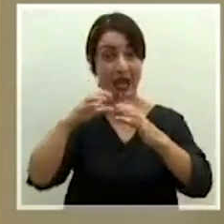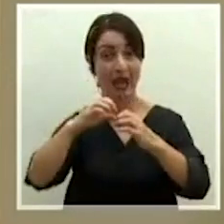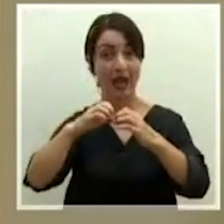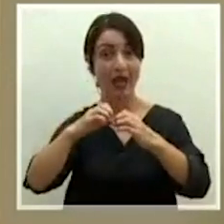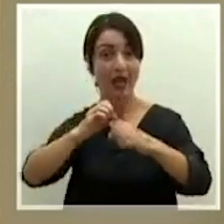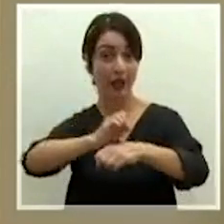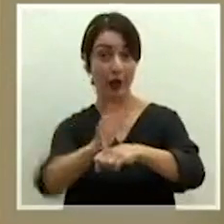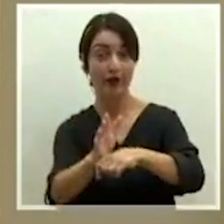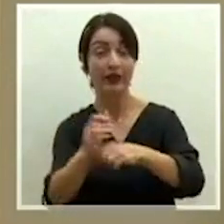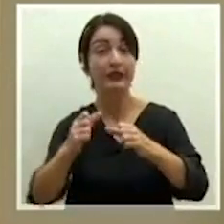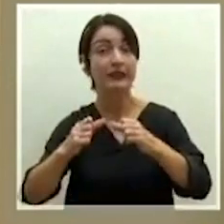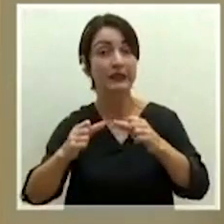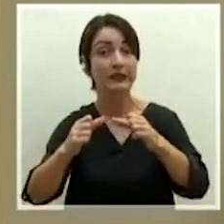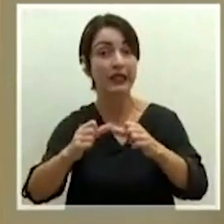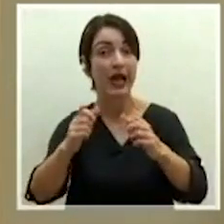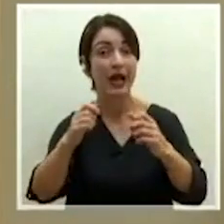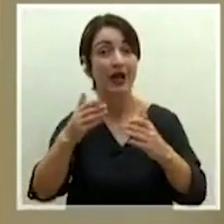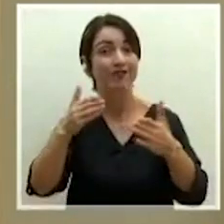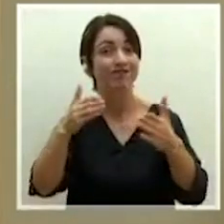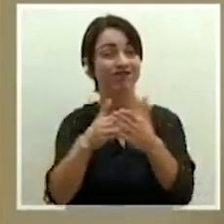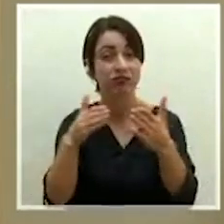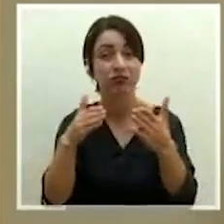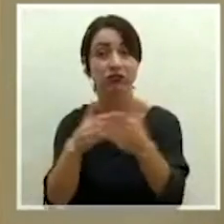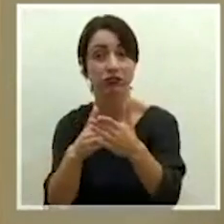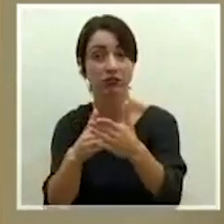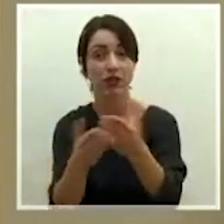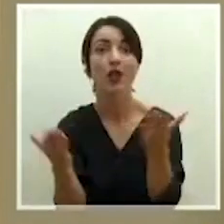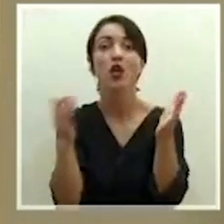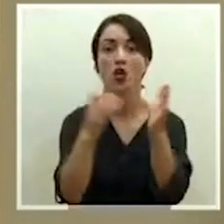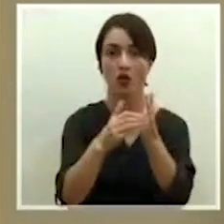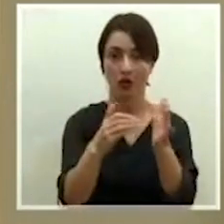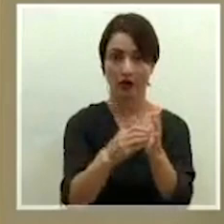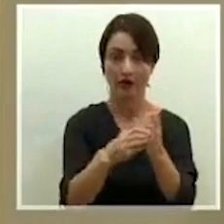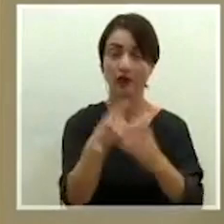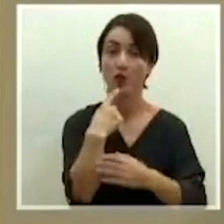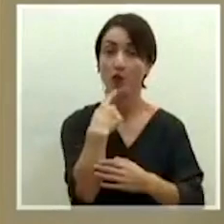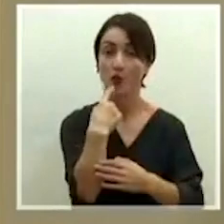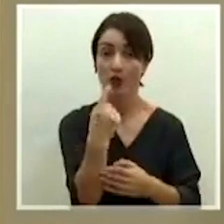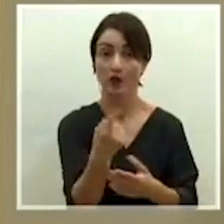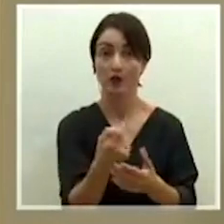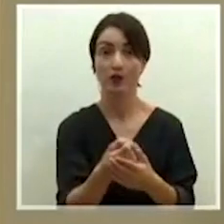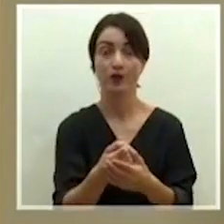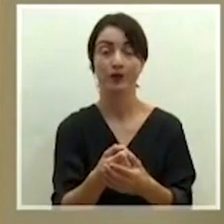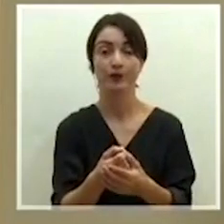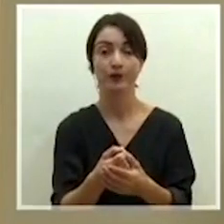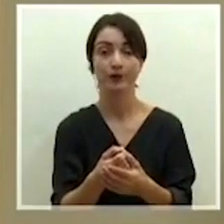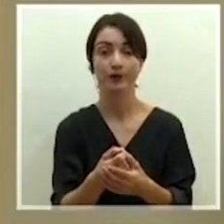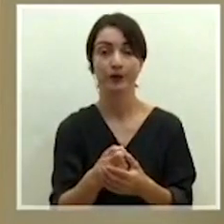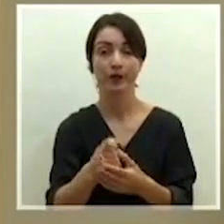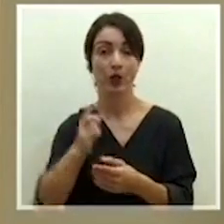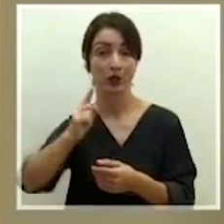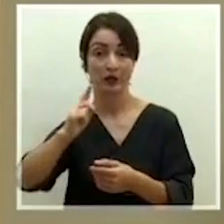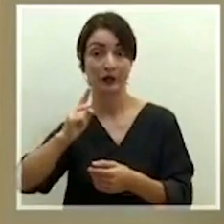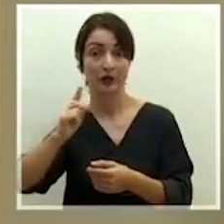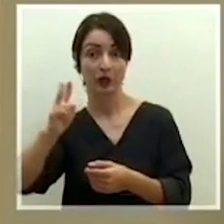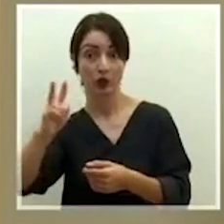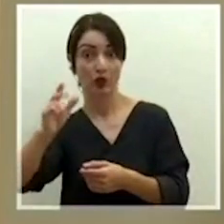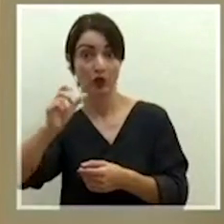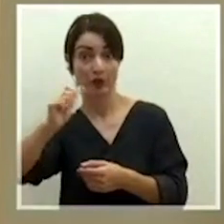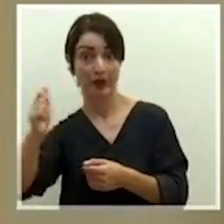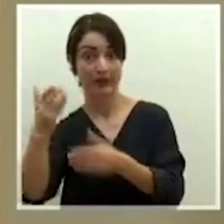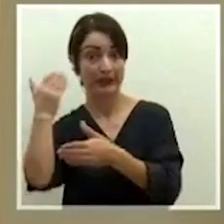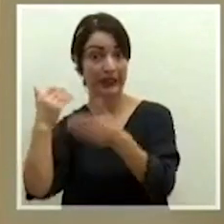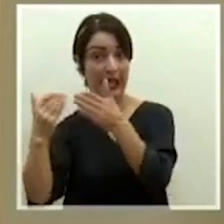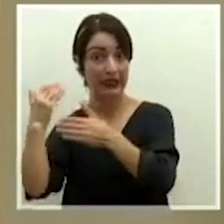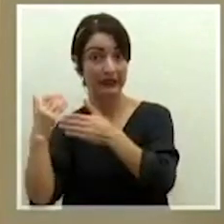siga afectándonos y, pues, nuevamente, como lo hicimos en los primeros dos meses, poder